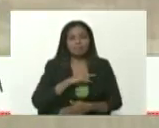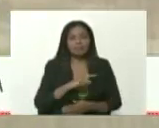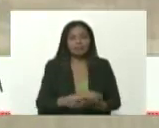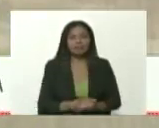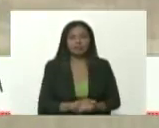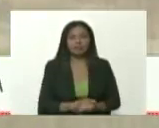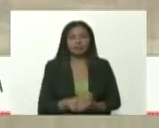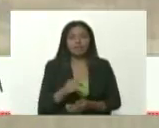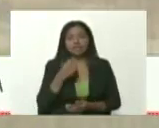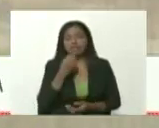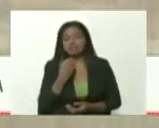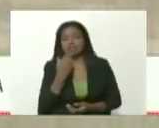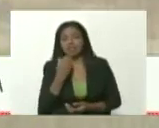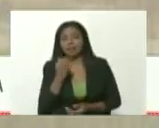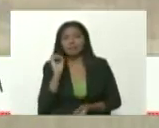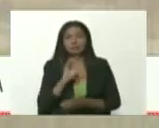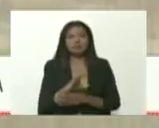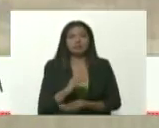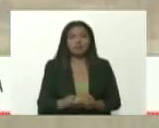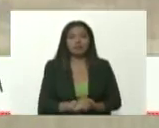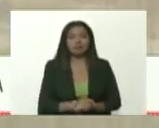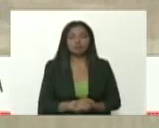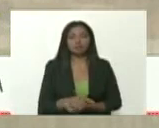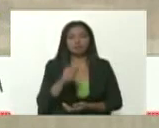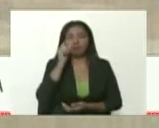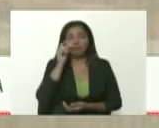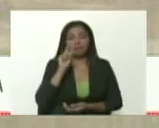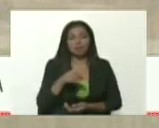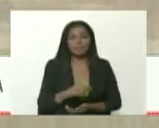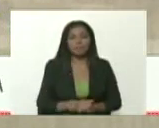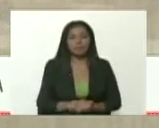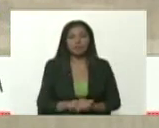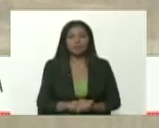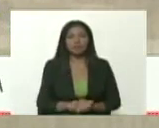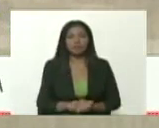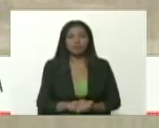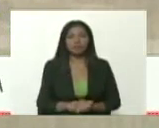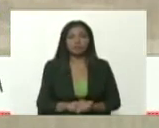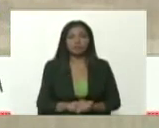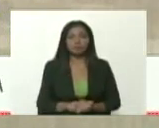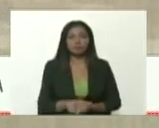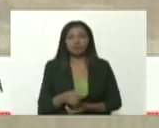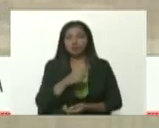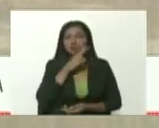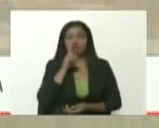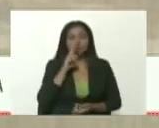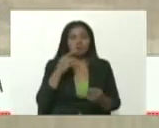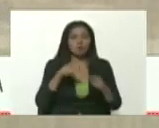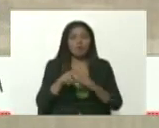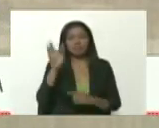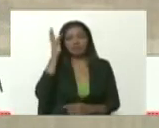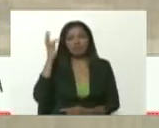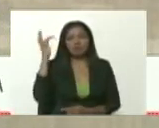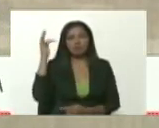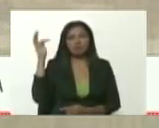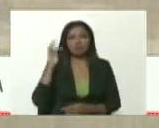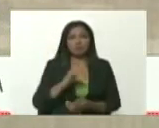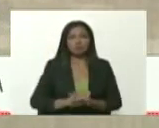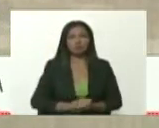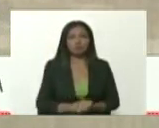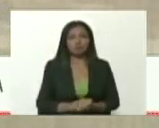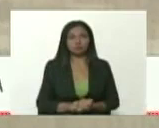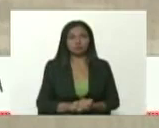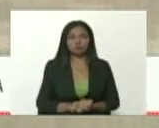aquí hay otro mensaje. Pablo Romano Mercado, tiene nombre así como de filósofo, Pablo Romano